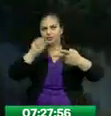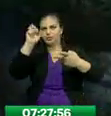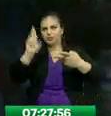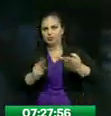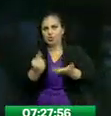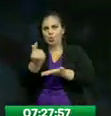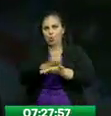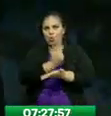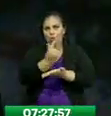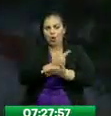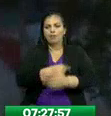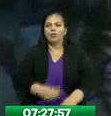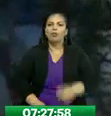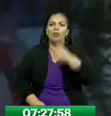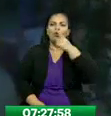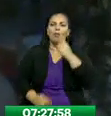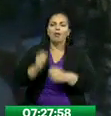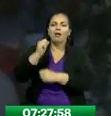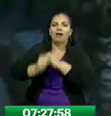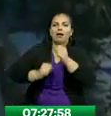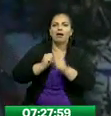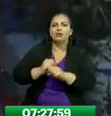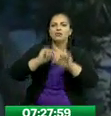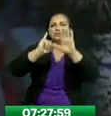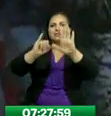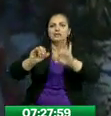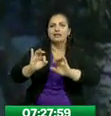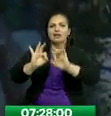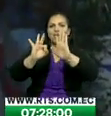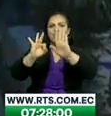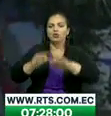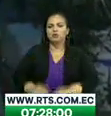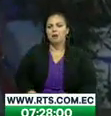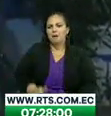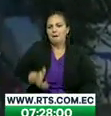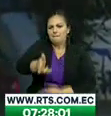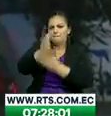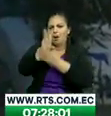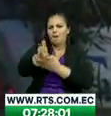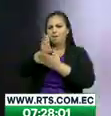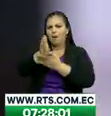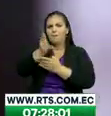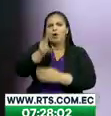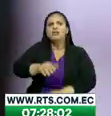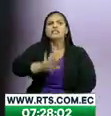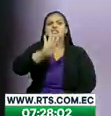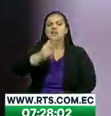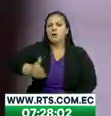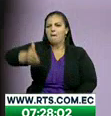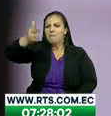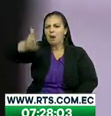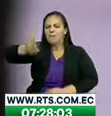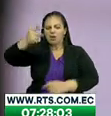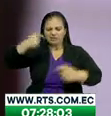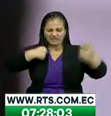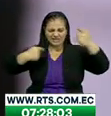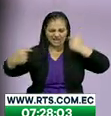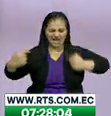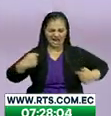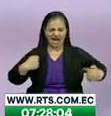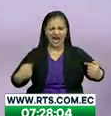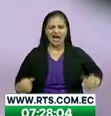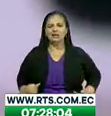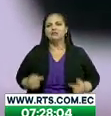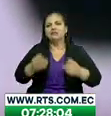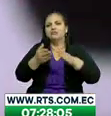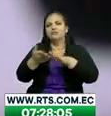un hombre de 68 años fue asesinado de al menos 5 impactos de bala. La principal causa del